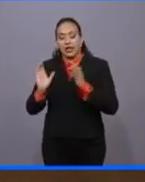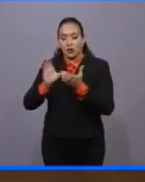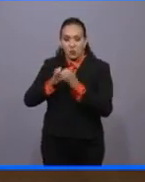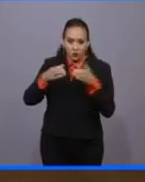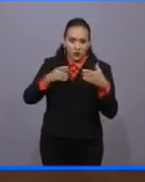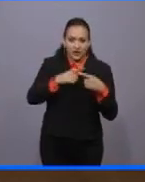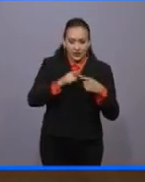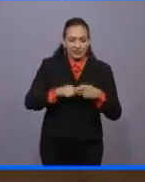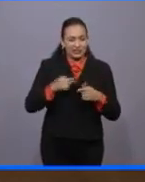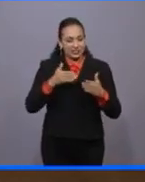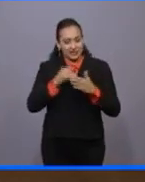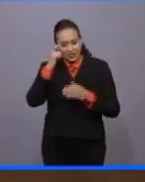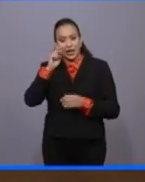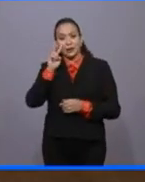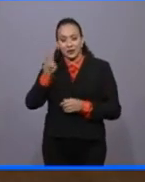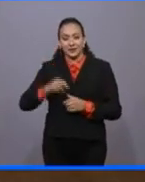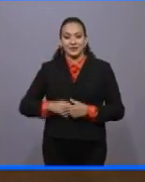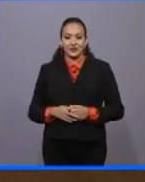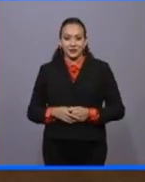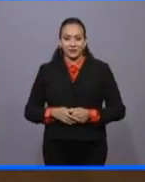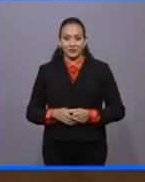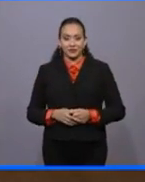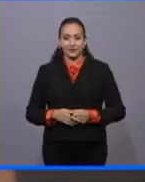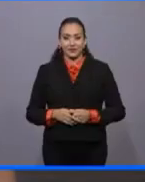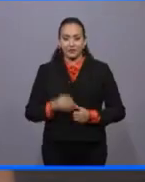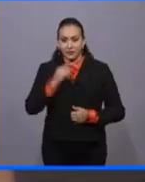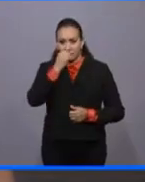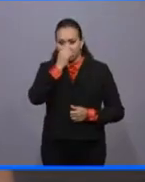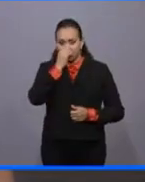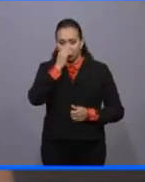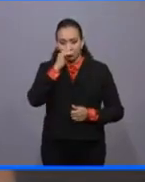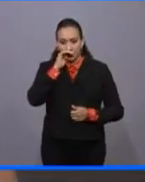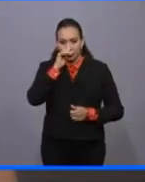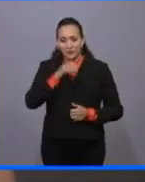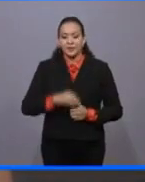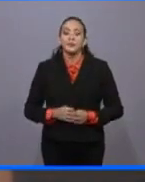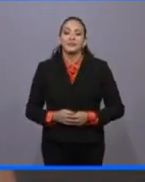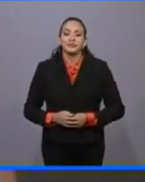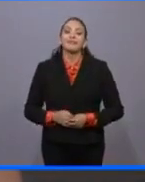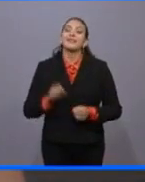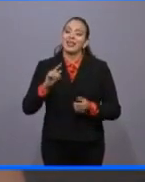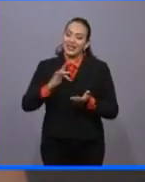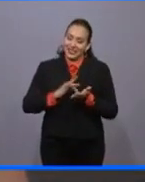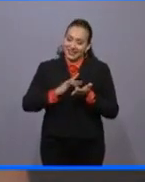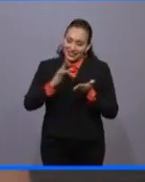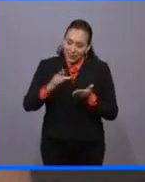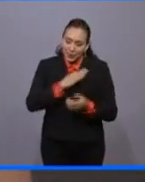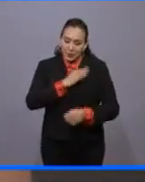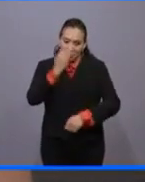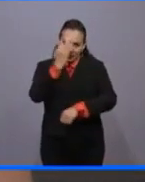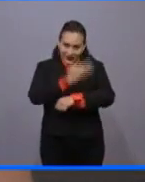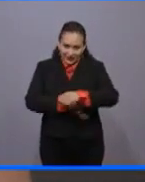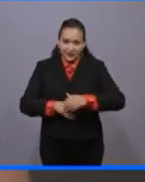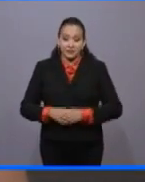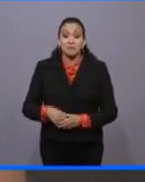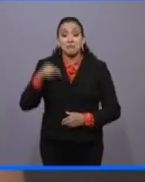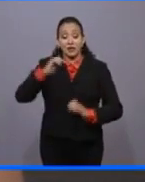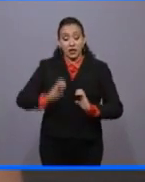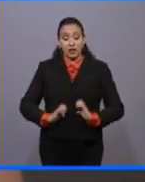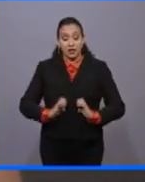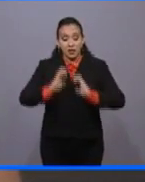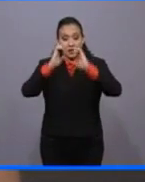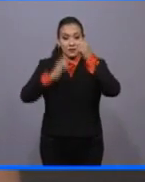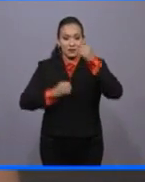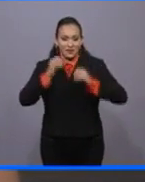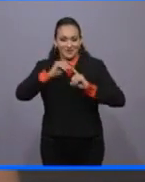comunidades. Adelante, Laura, te escuchamos. Así es, muy buenas tardes. Nos encontramos en el edificio